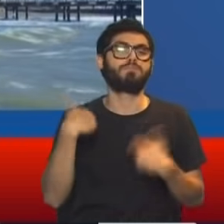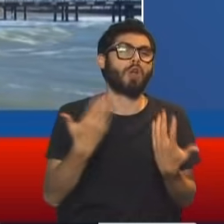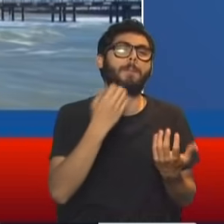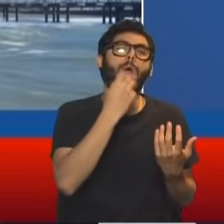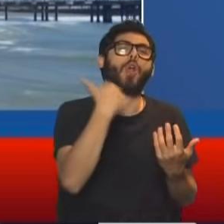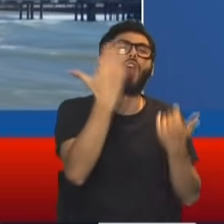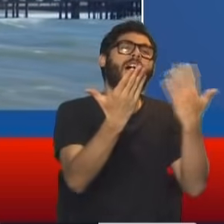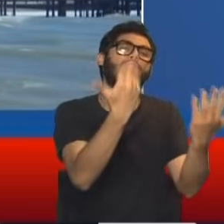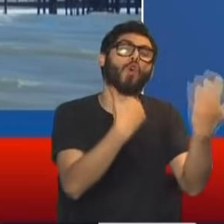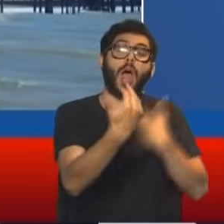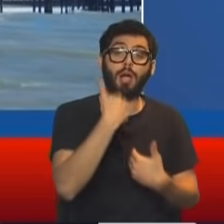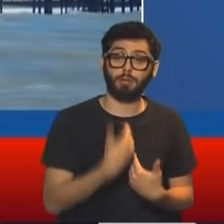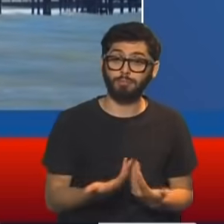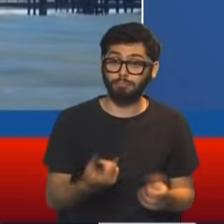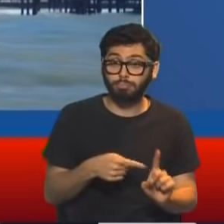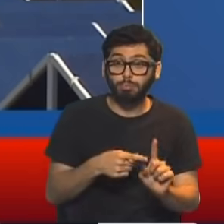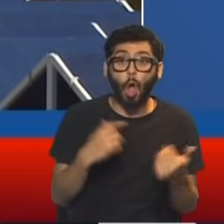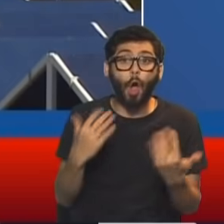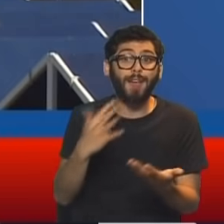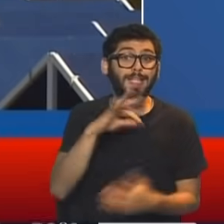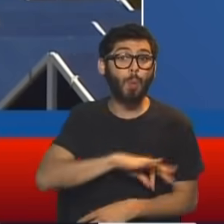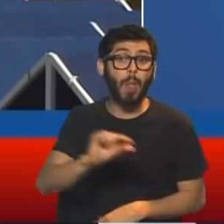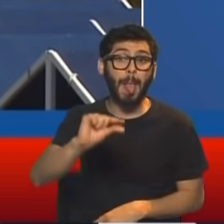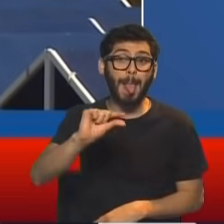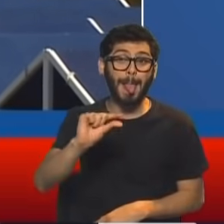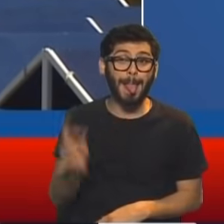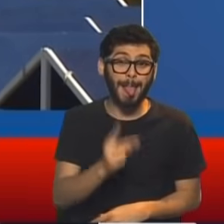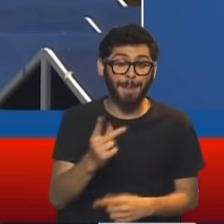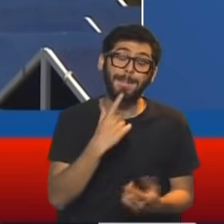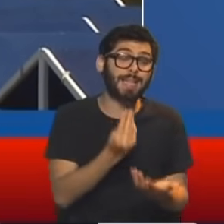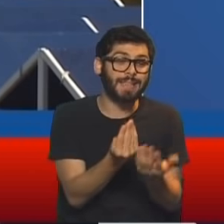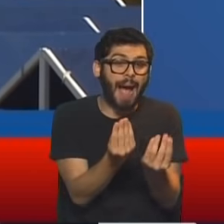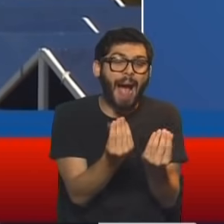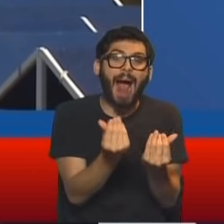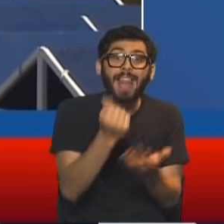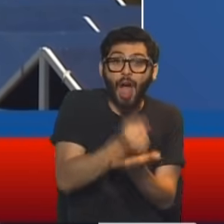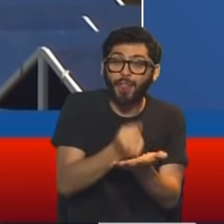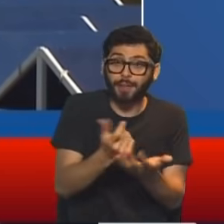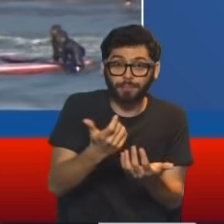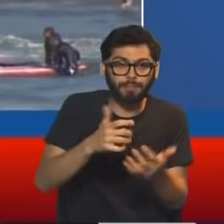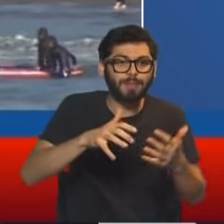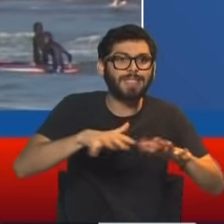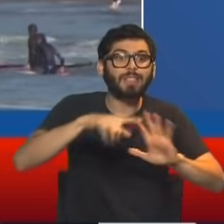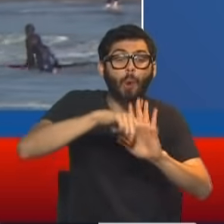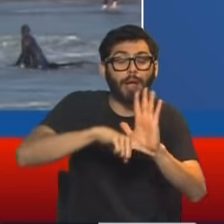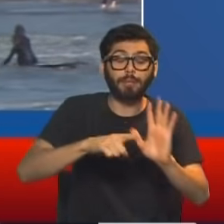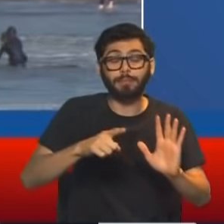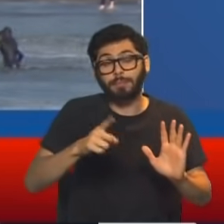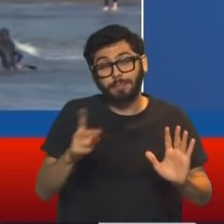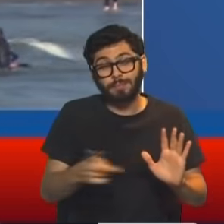Porque están ofreciendo salarios muy bajos. Condiciones precarias. Condiciones muy precarias. Sí. Aprovechando